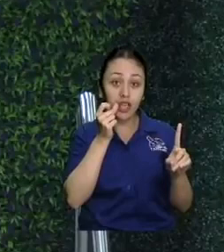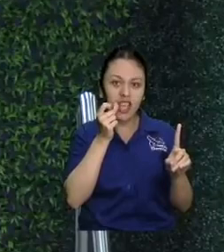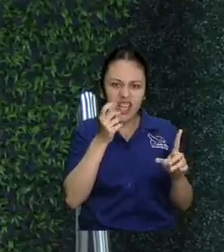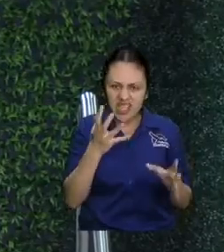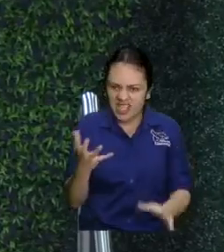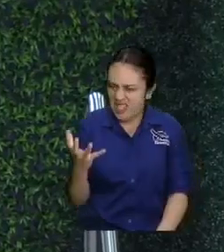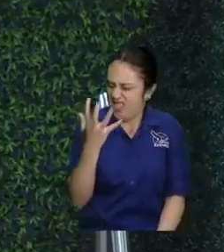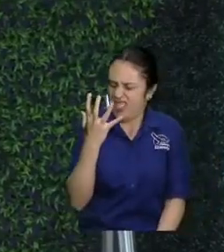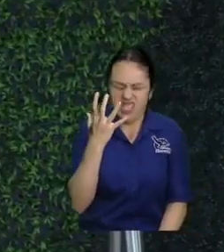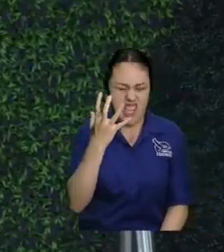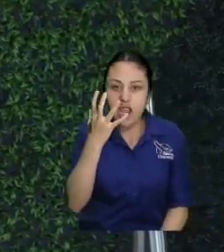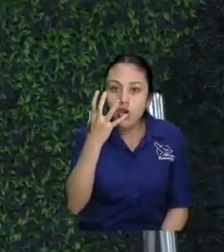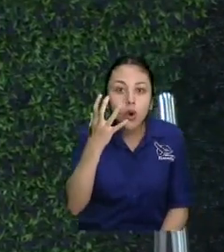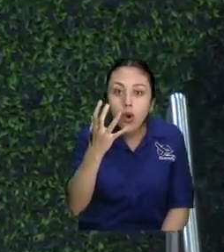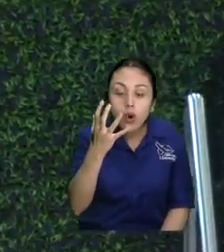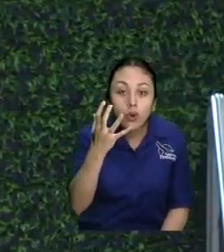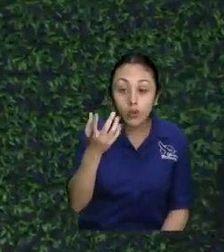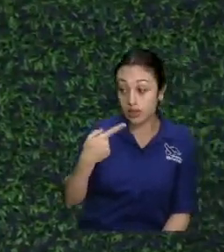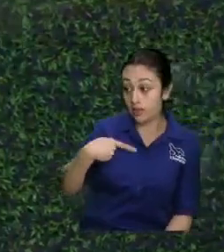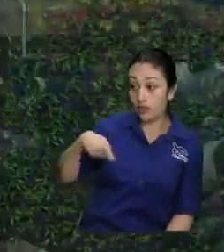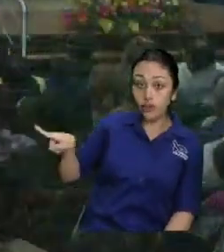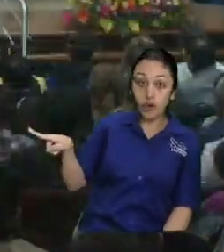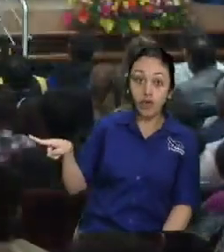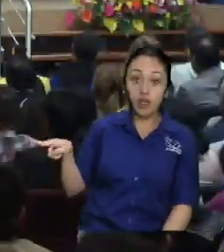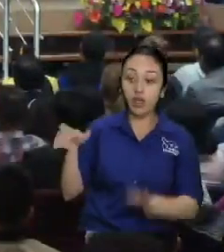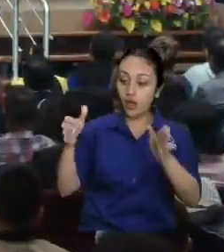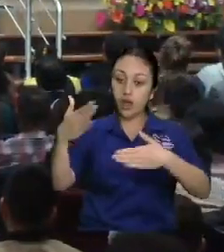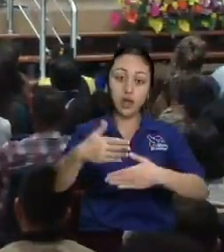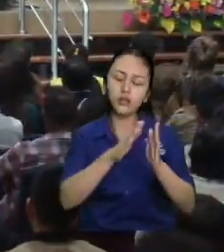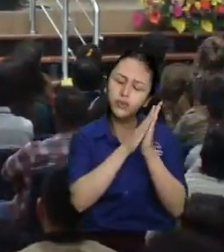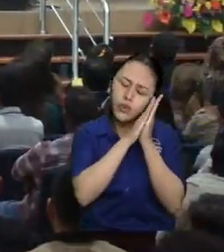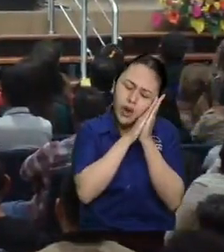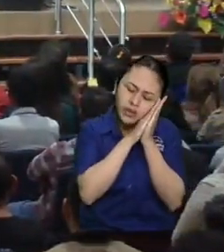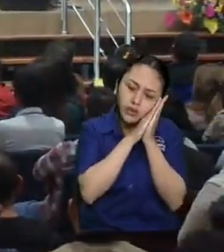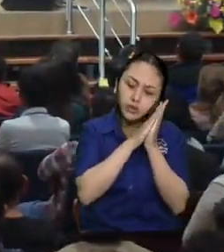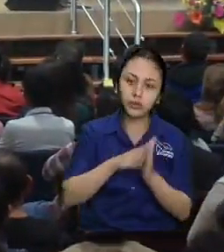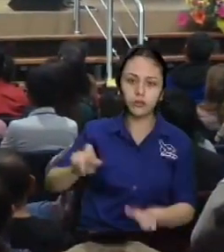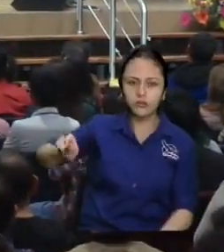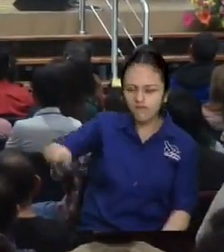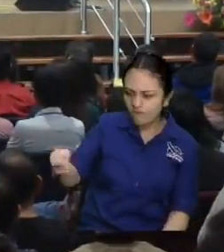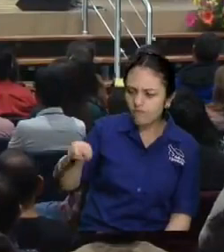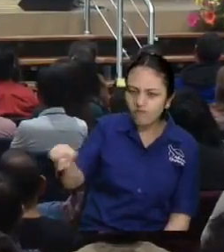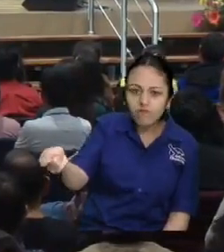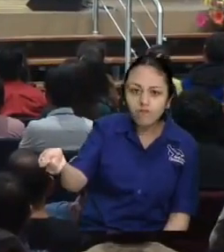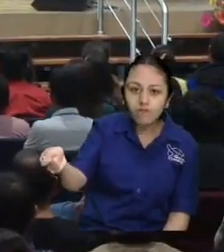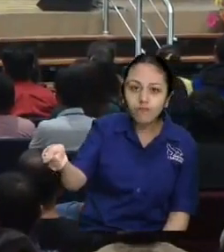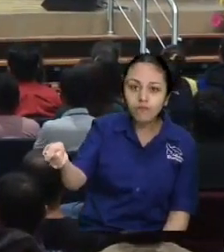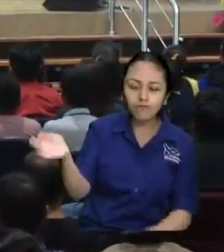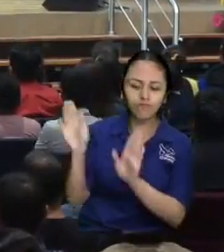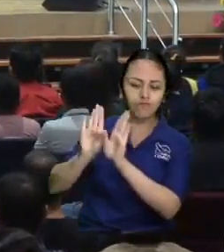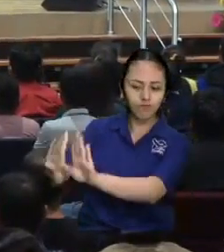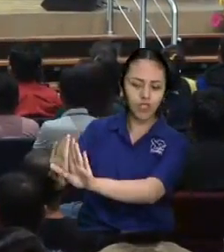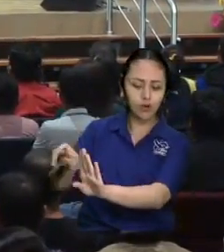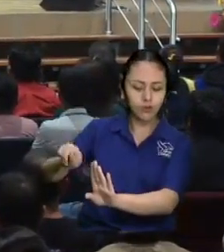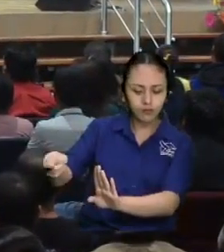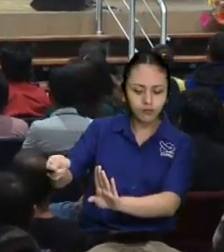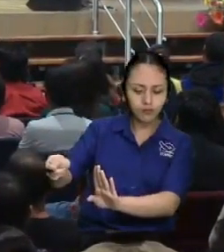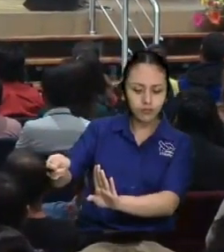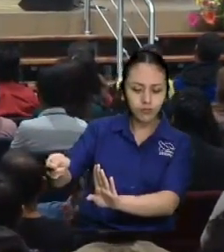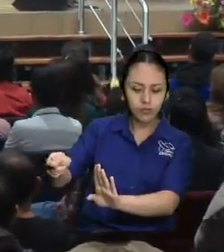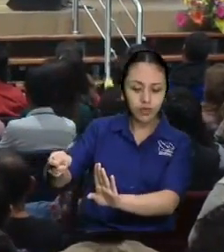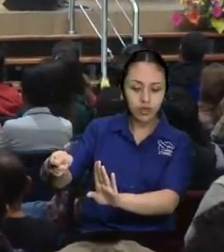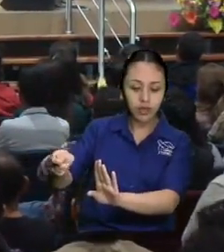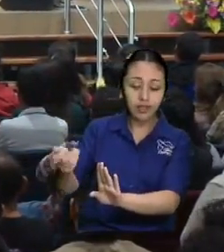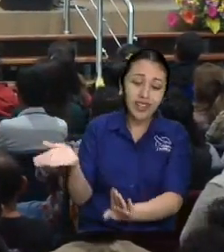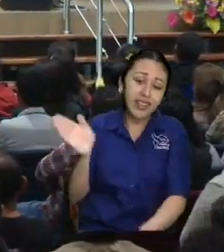tremenda y él se fue a encerrar a su cuarto. Y echó llave para no actuar de otra forma y la señora